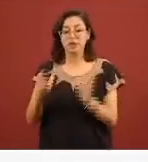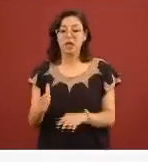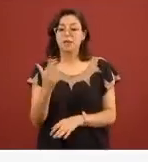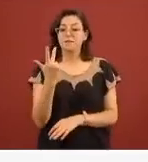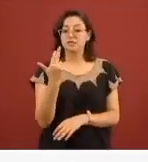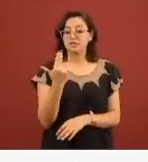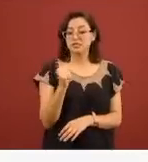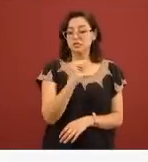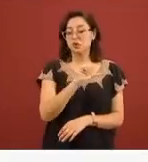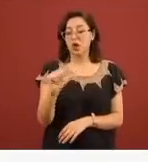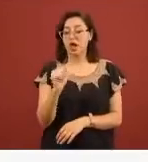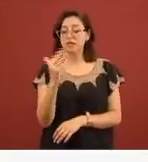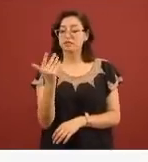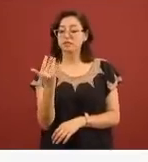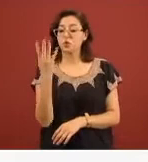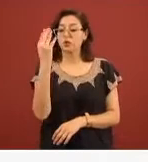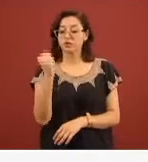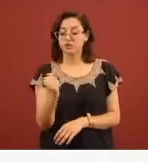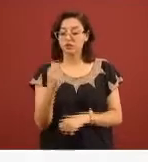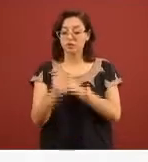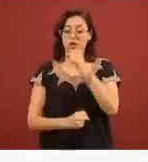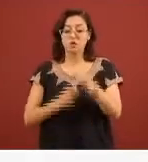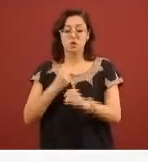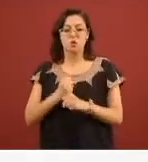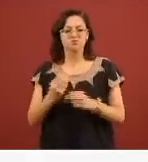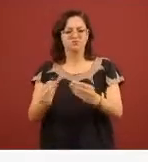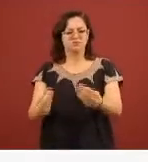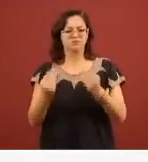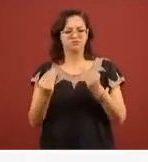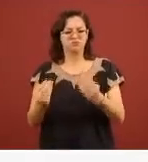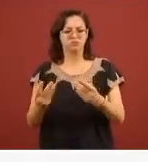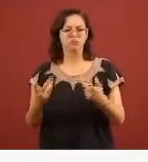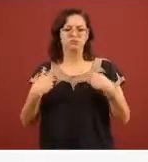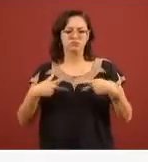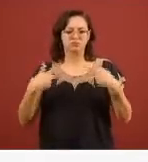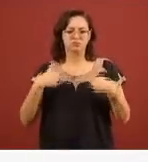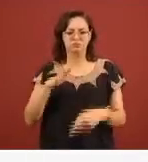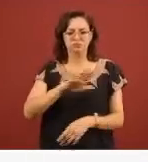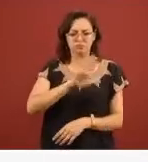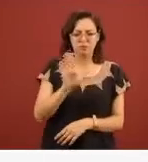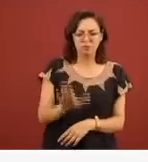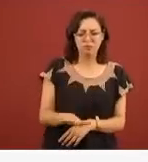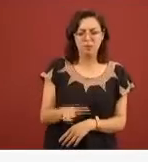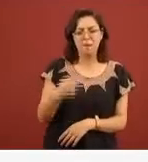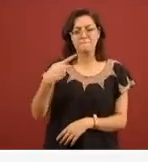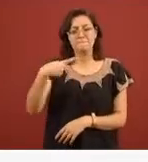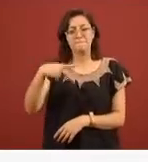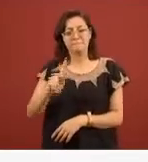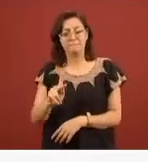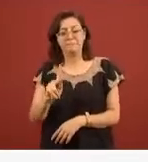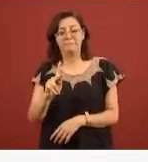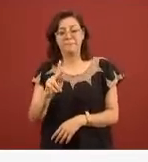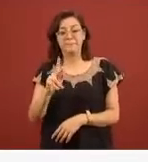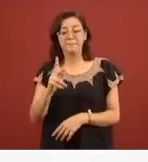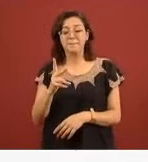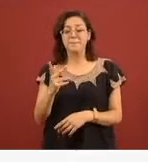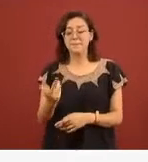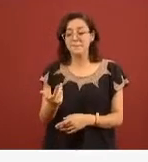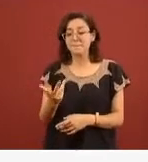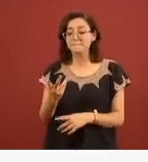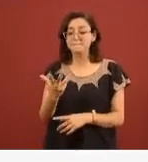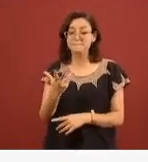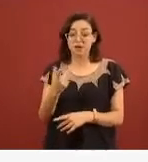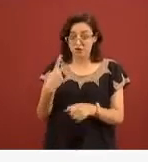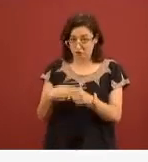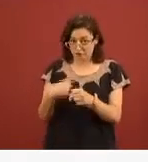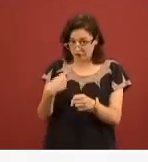mayormente se ha presentado la mayor cantidad de defunciones, más no la mayor tasa de letalidad, que aquí